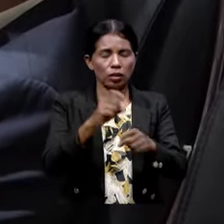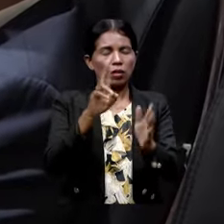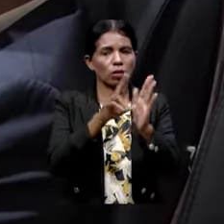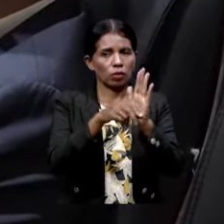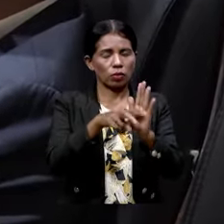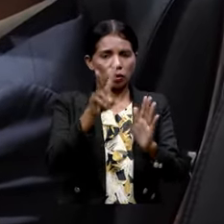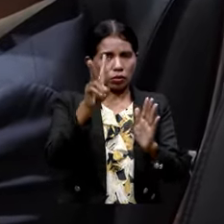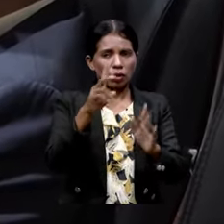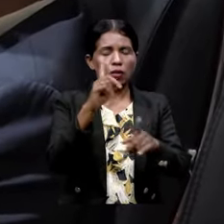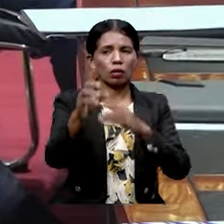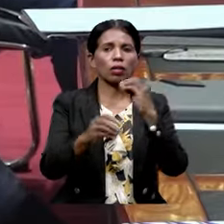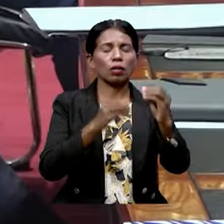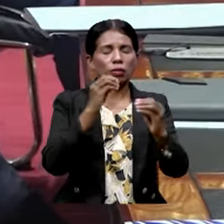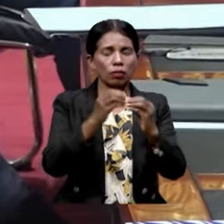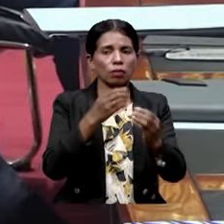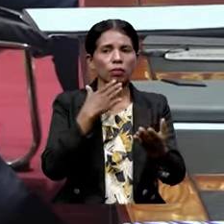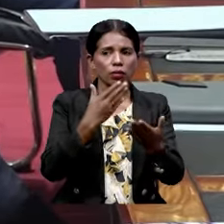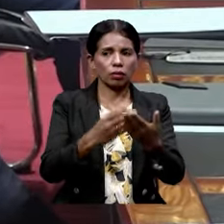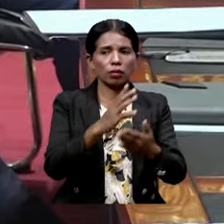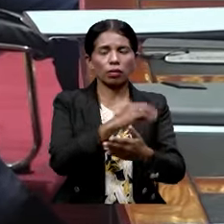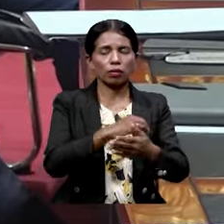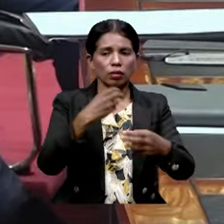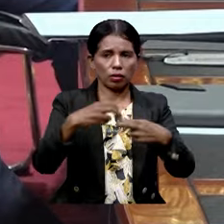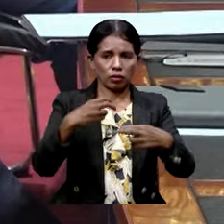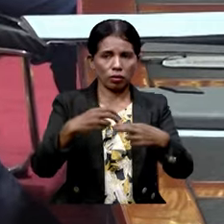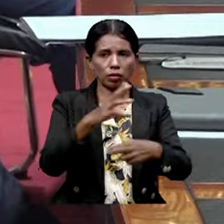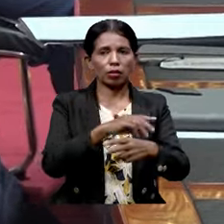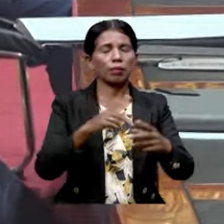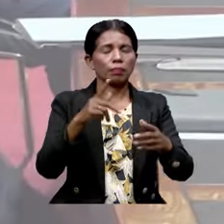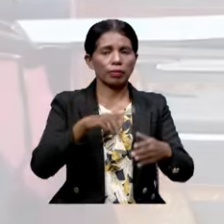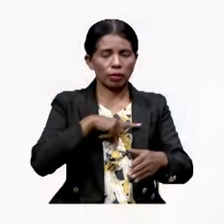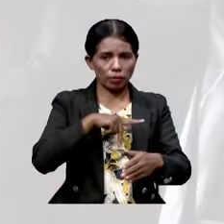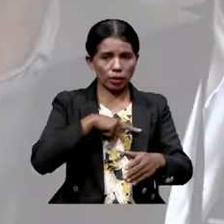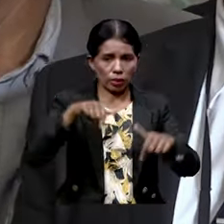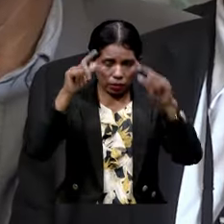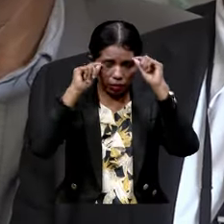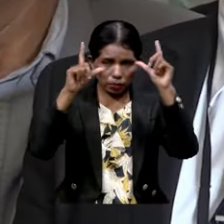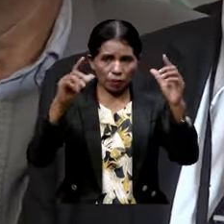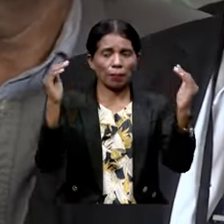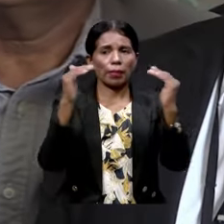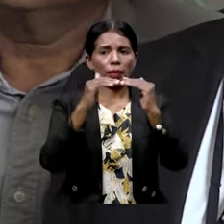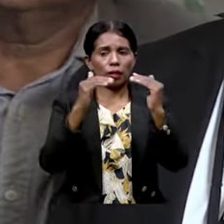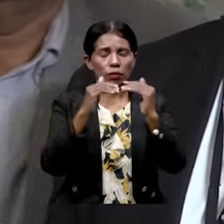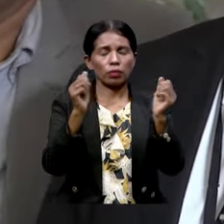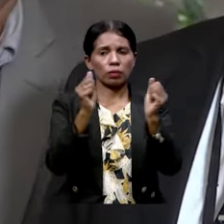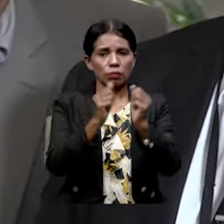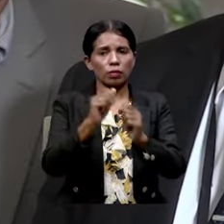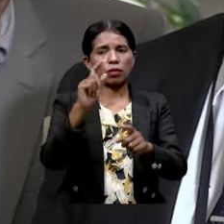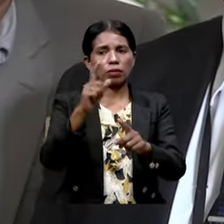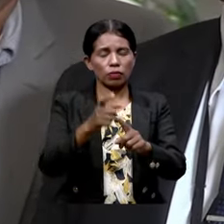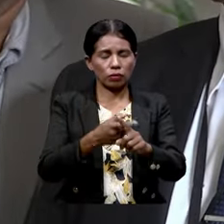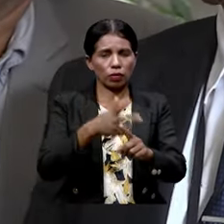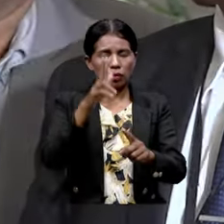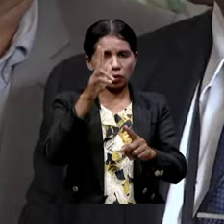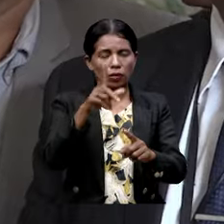resin, kolia konaba progresu no desafio setor privado ia Timor Leste. Tu encontro regular trimestral, fulan tortolo